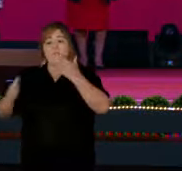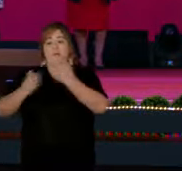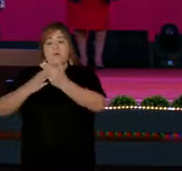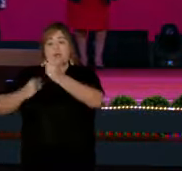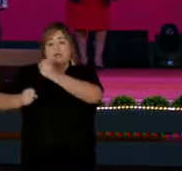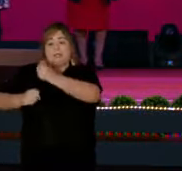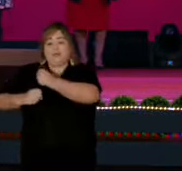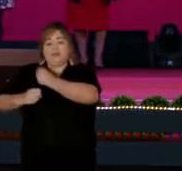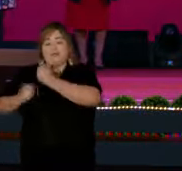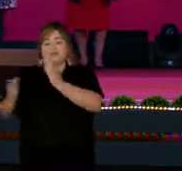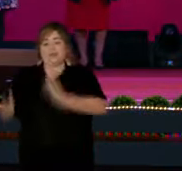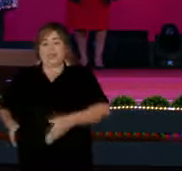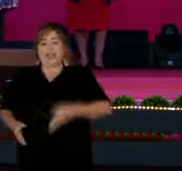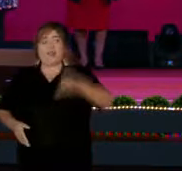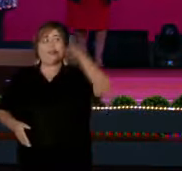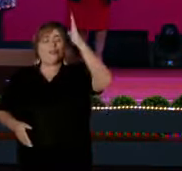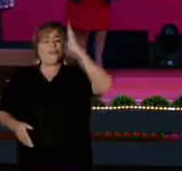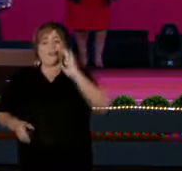recompensa tú tendrás.